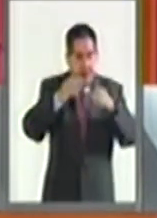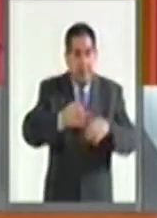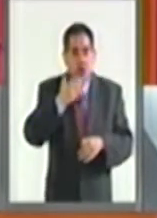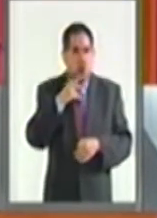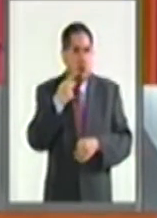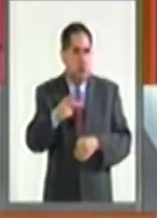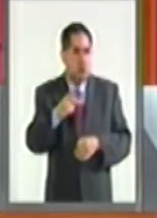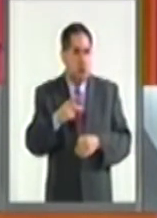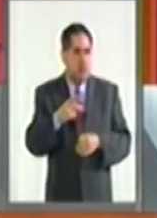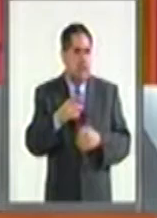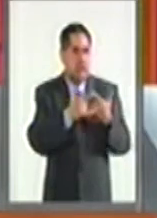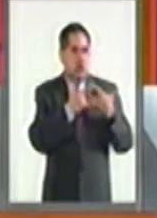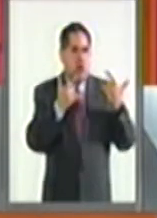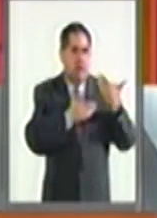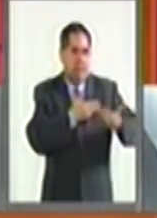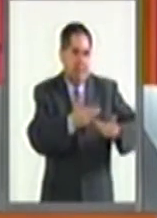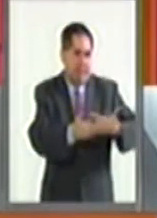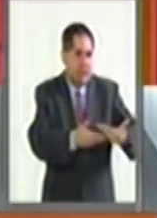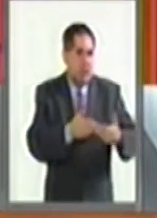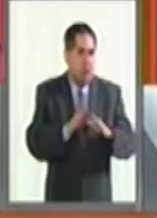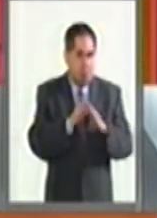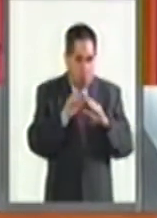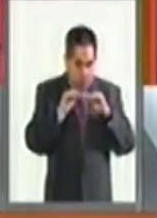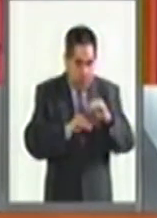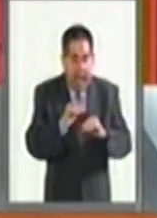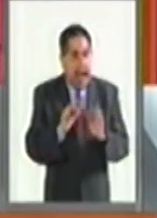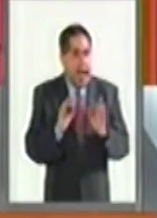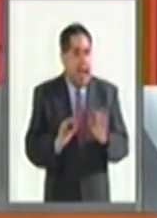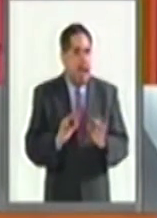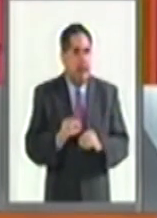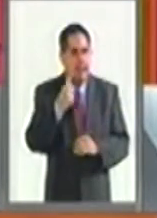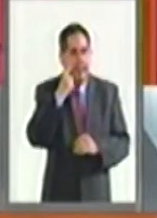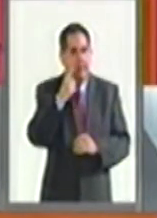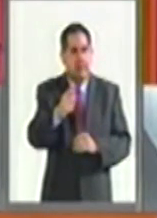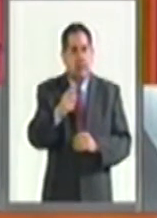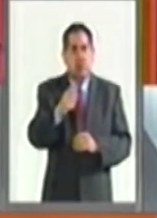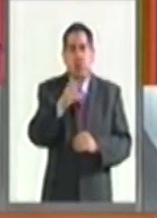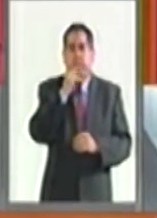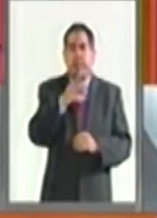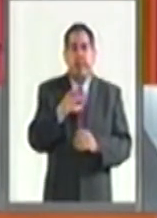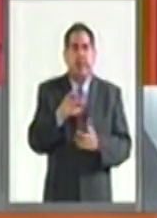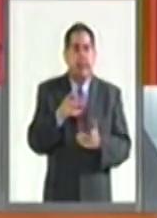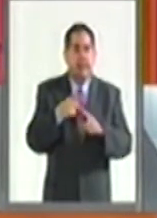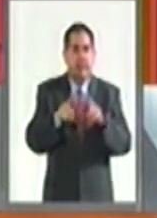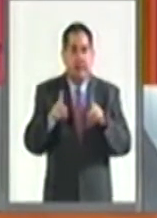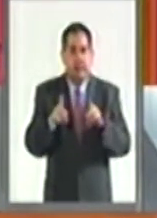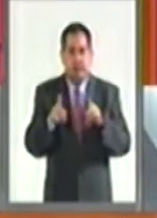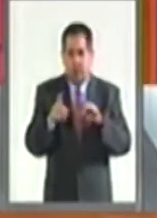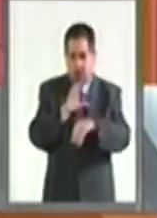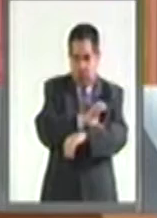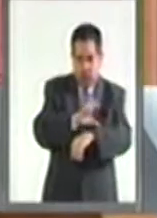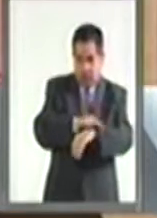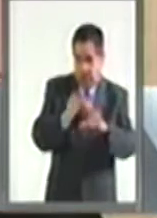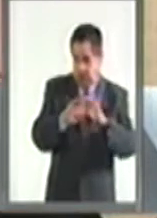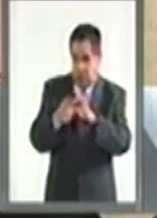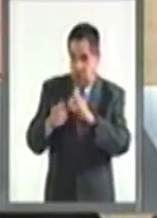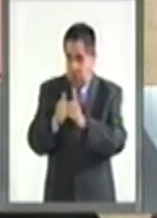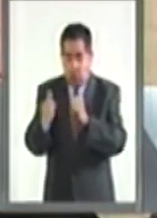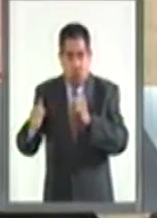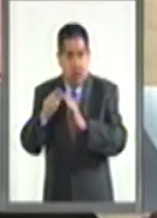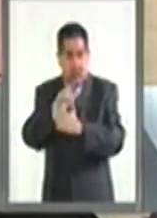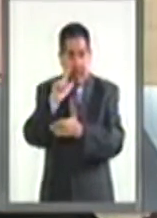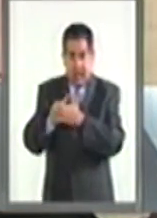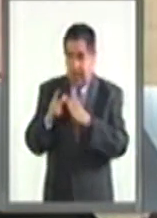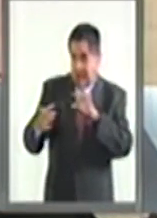propias instituciones, las cuales probablemente no podrán hacerse acompañar de forma coordinada con la